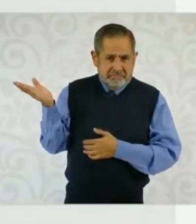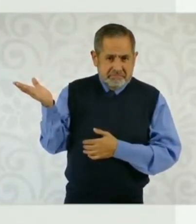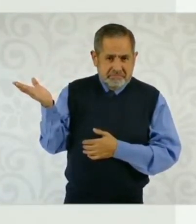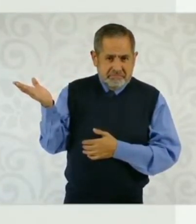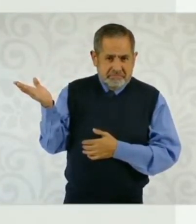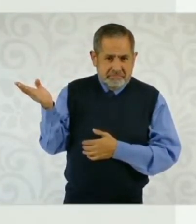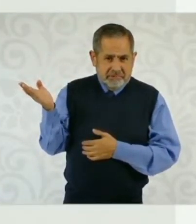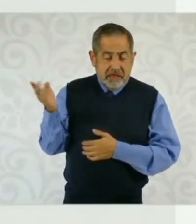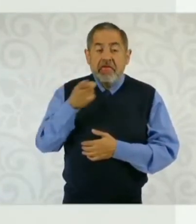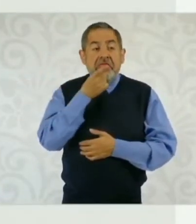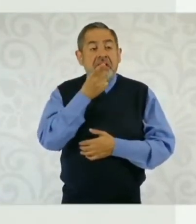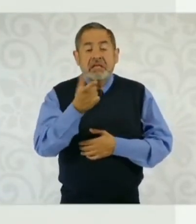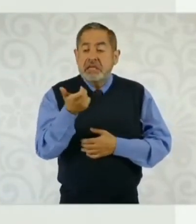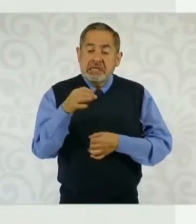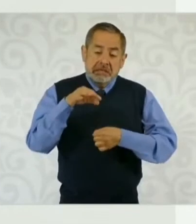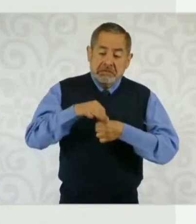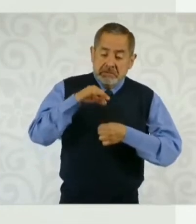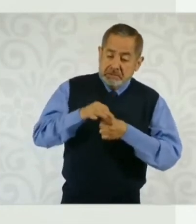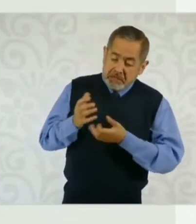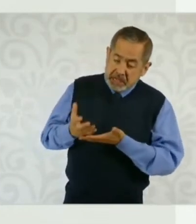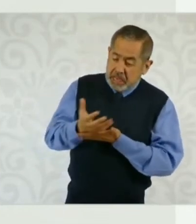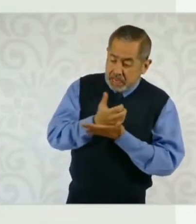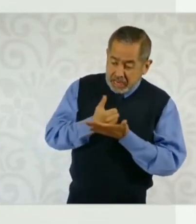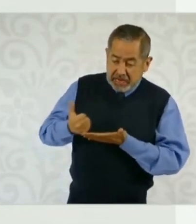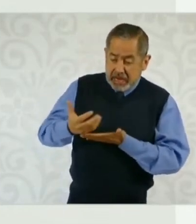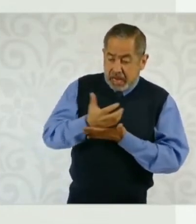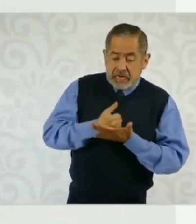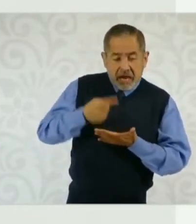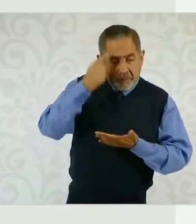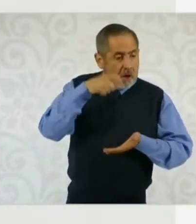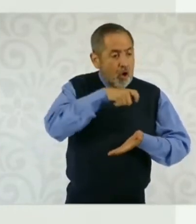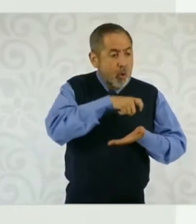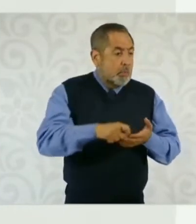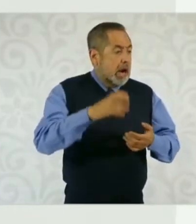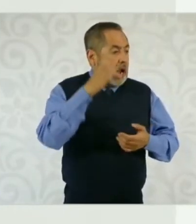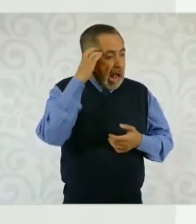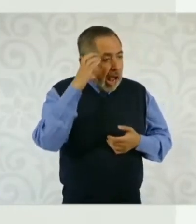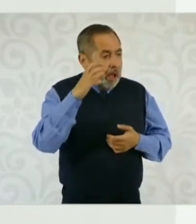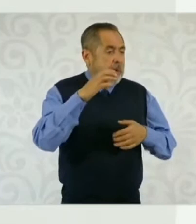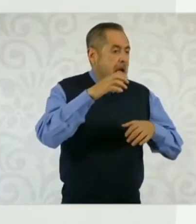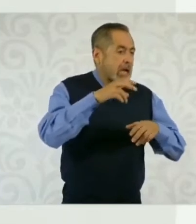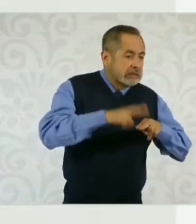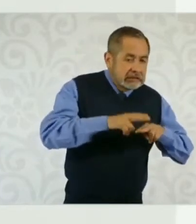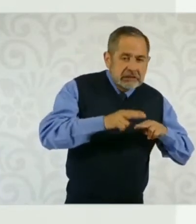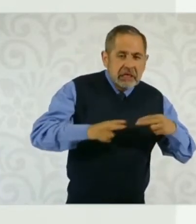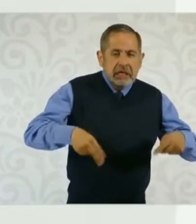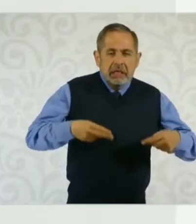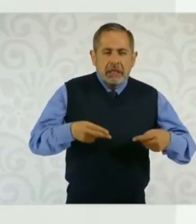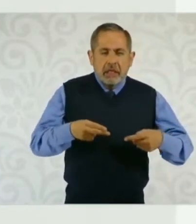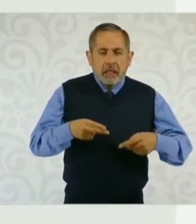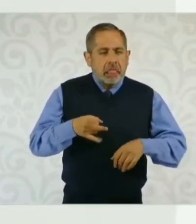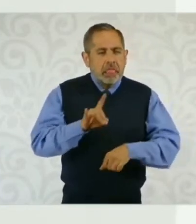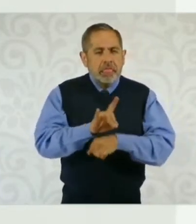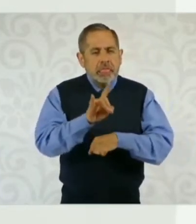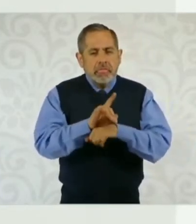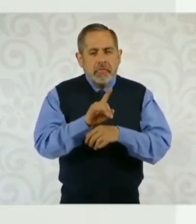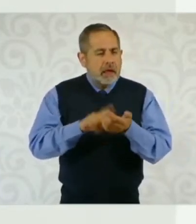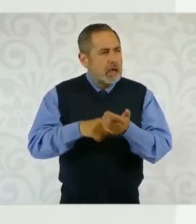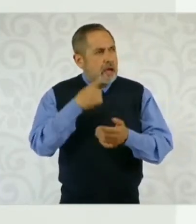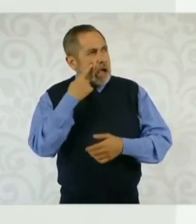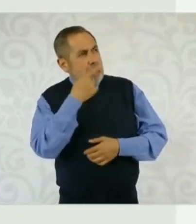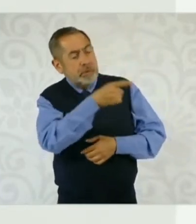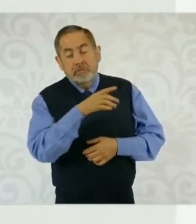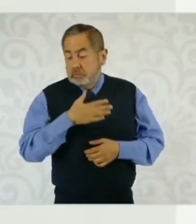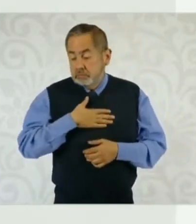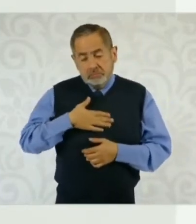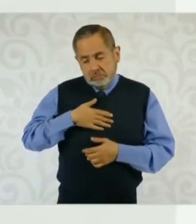los recursos se utilizaban para equipar con sillas cama hospitales del ISSSTE, que era una forma de justificar la presencia de